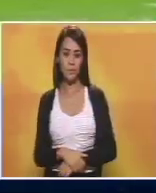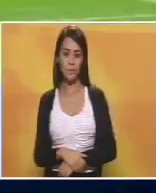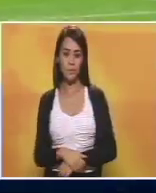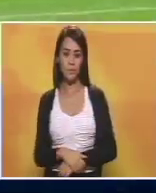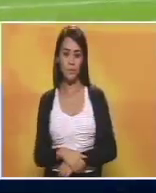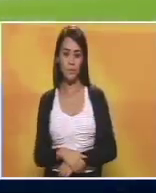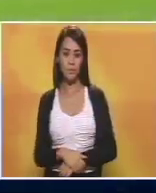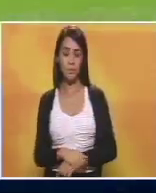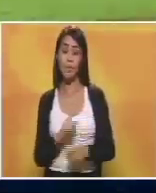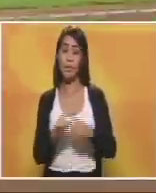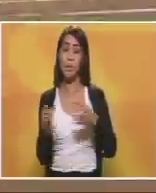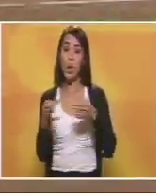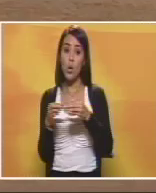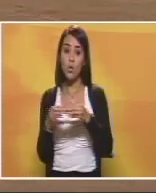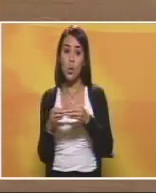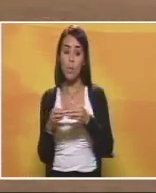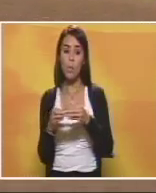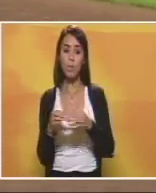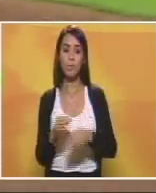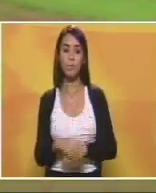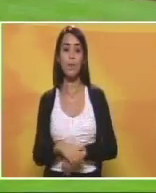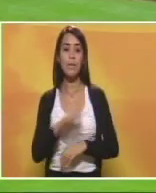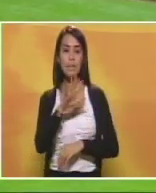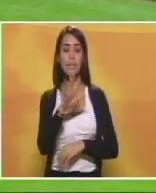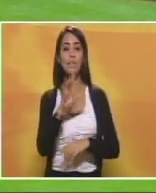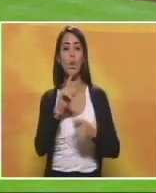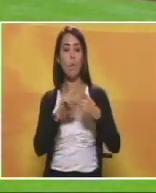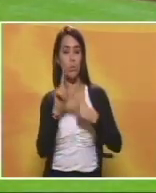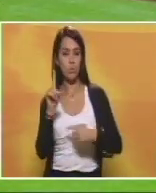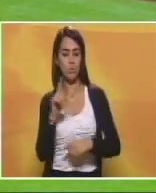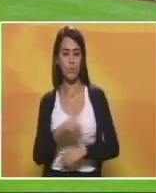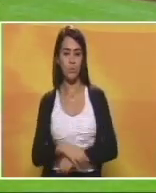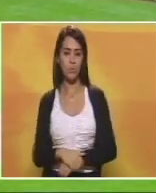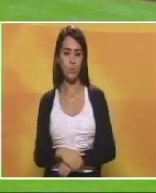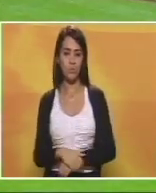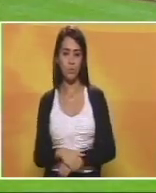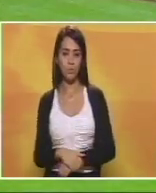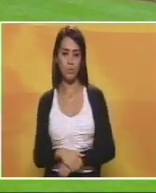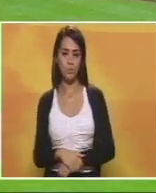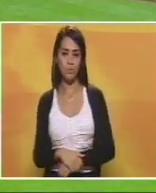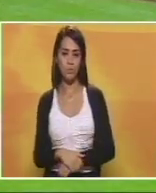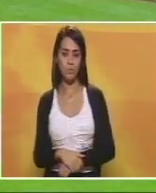sobre los cardenales de salud victoria cinco por uno de los reales